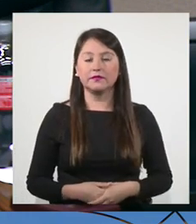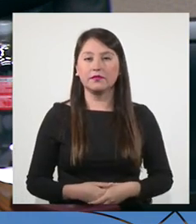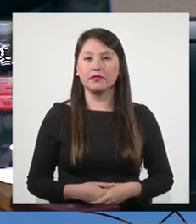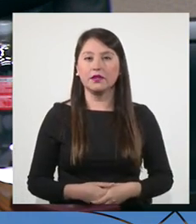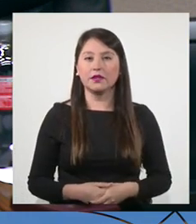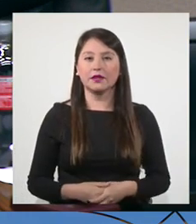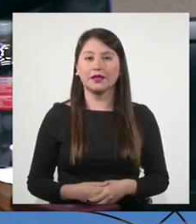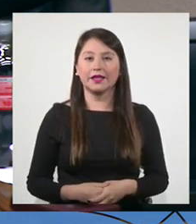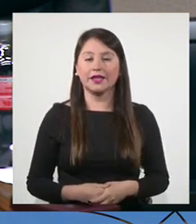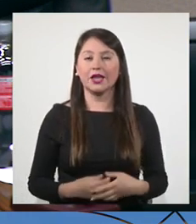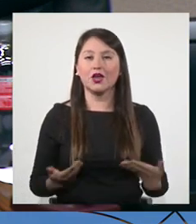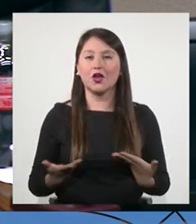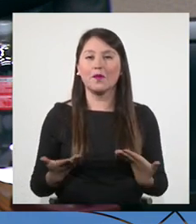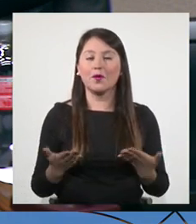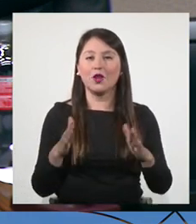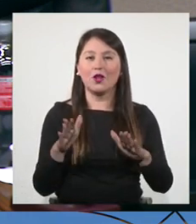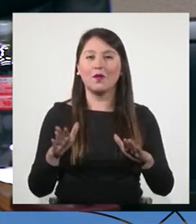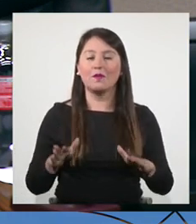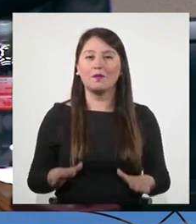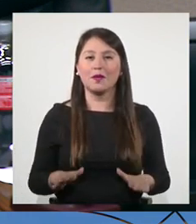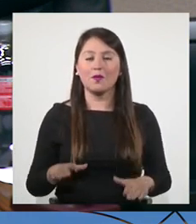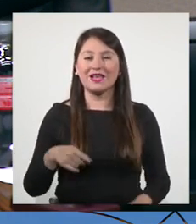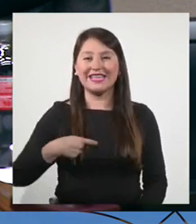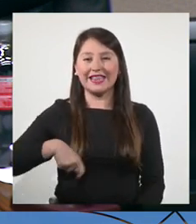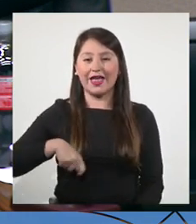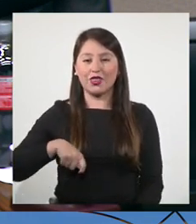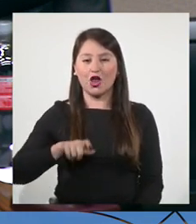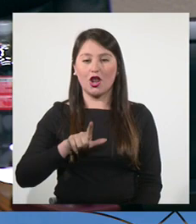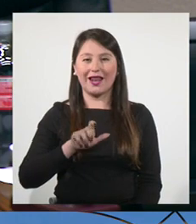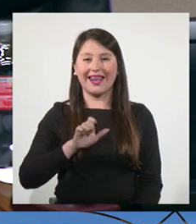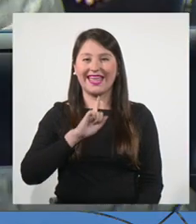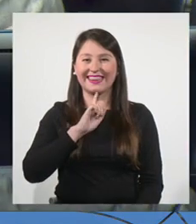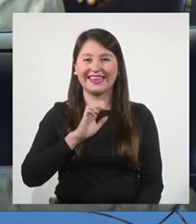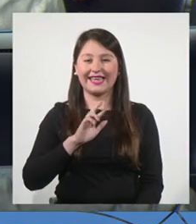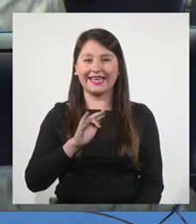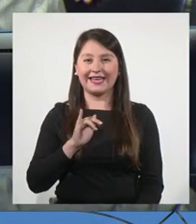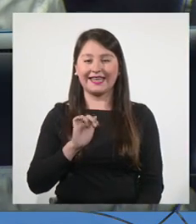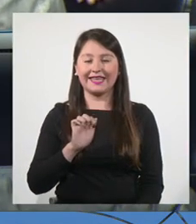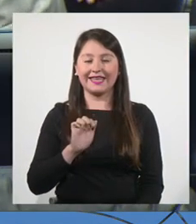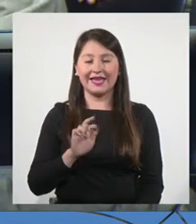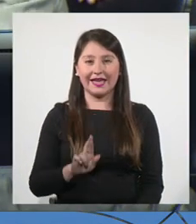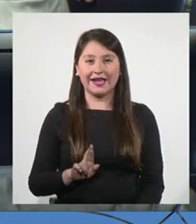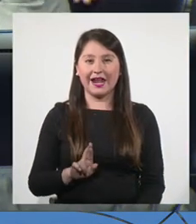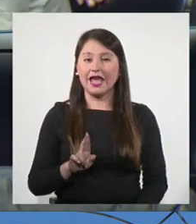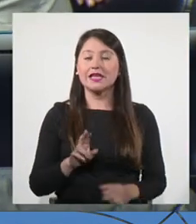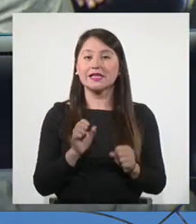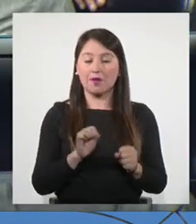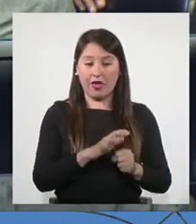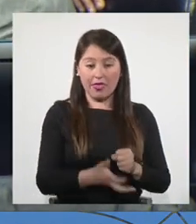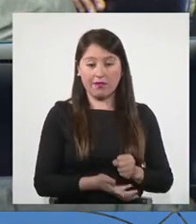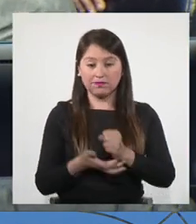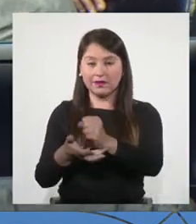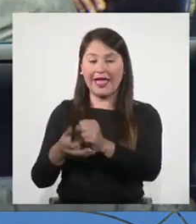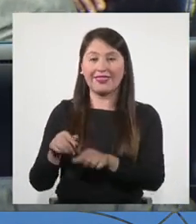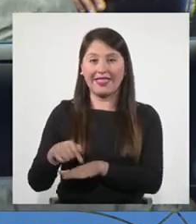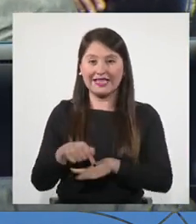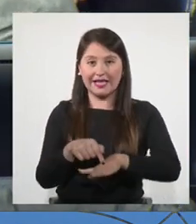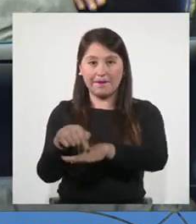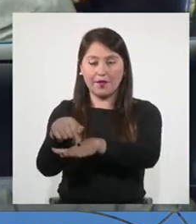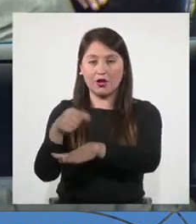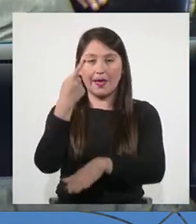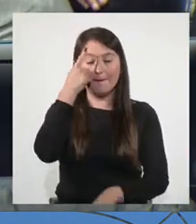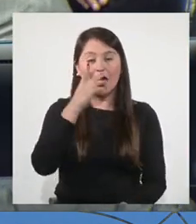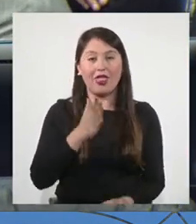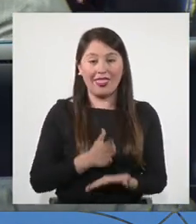tal como decía el senador Letelier, nosotros estamos disponibles para que se ocupe más plata en transporte, pero tienen que considerar los señores